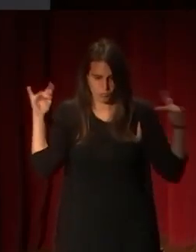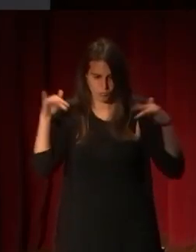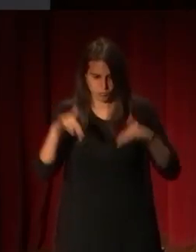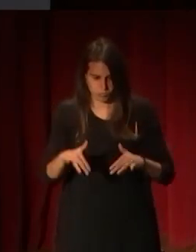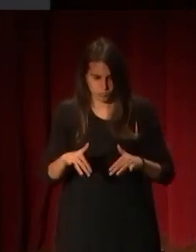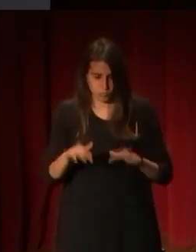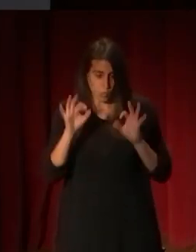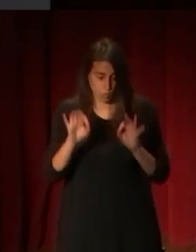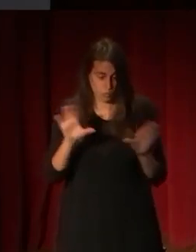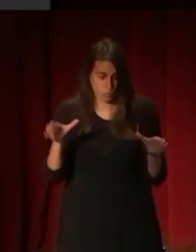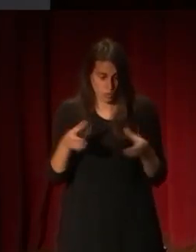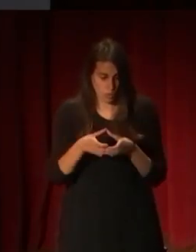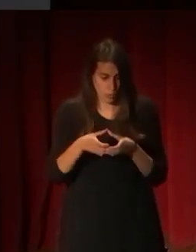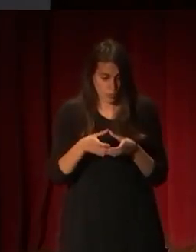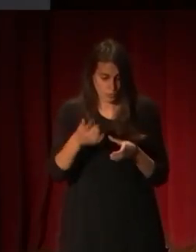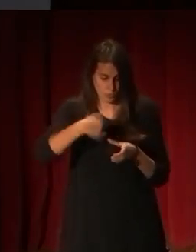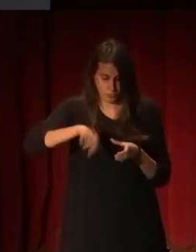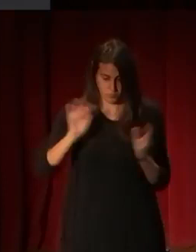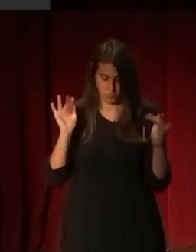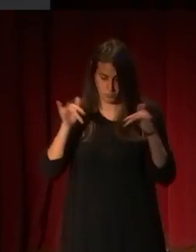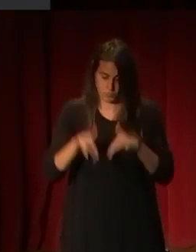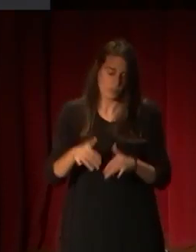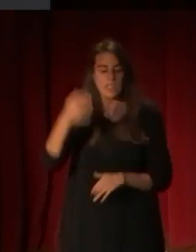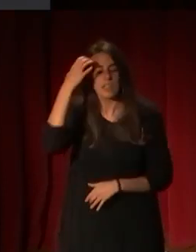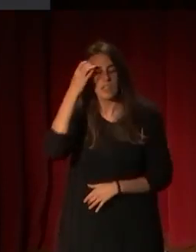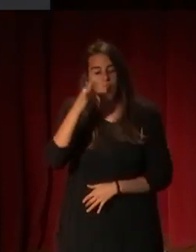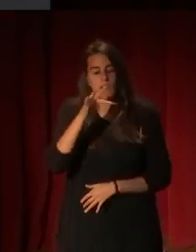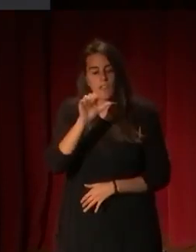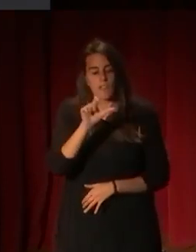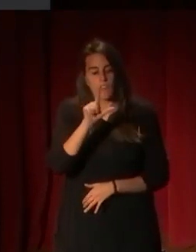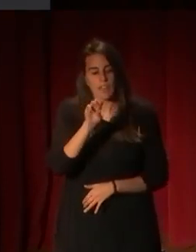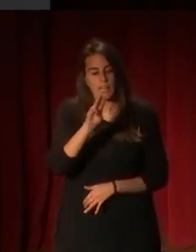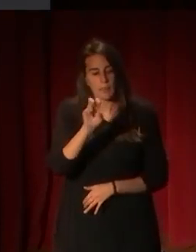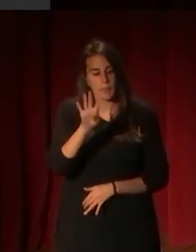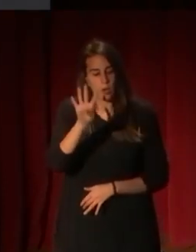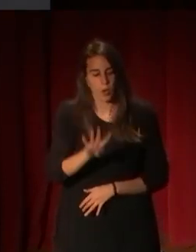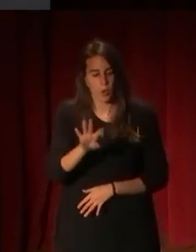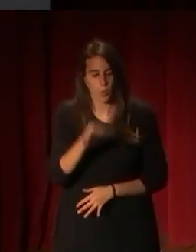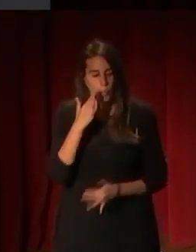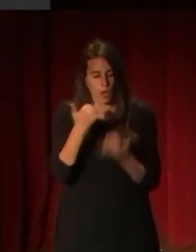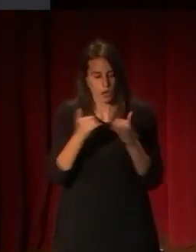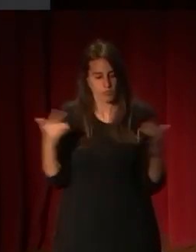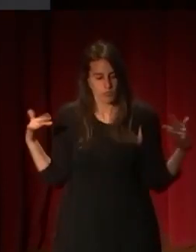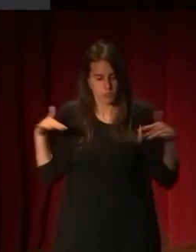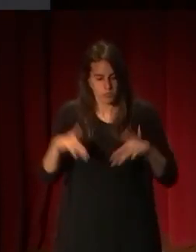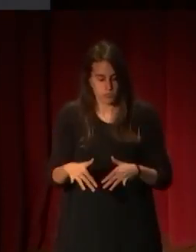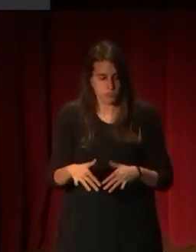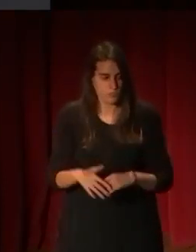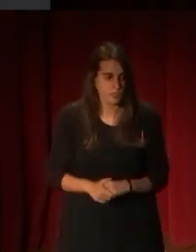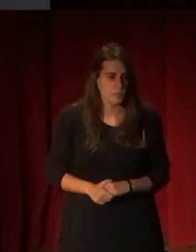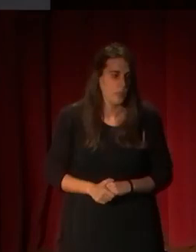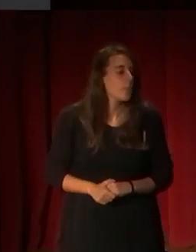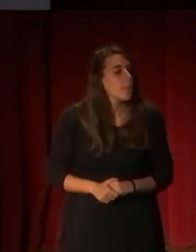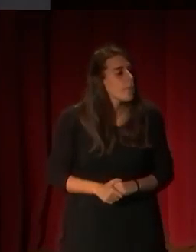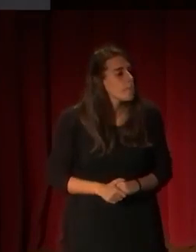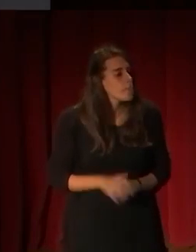el reinado de felipe cuarto que es donde adquirieron también su mayor vistosidad y su mayor magnificencia con un